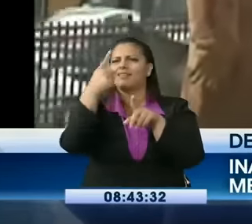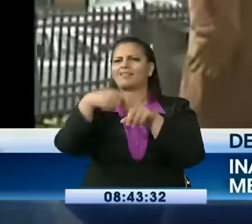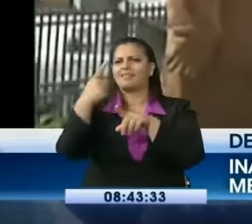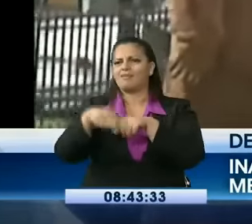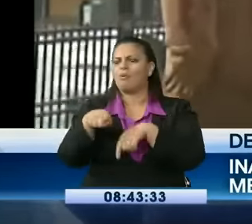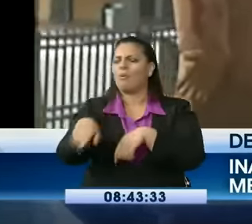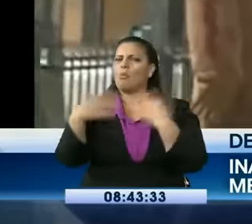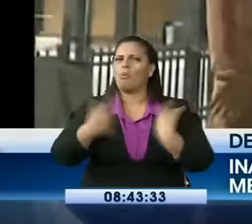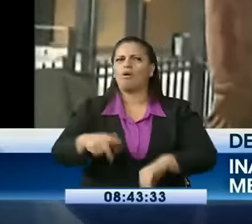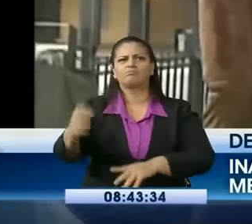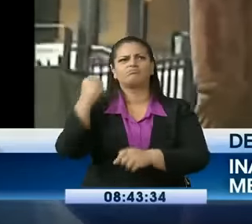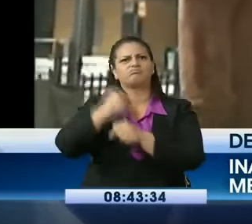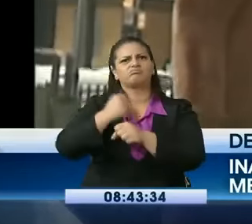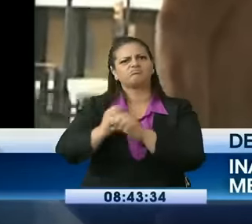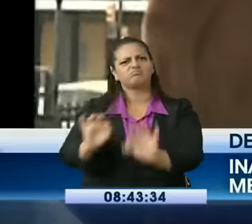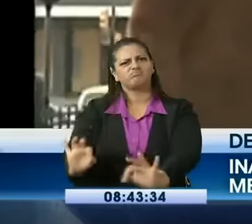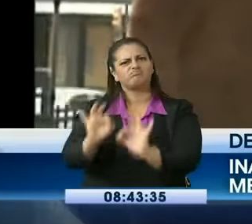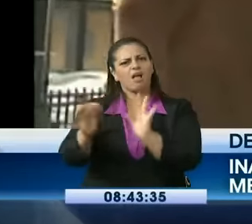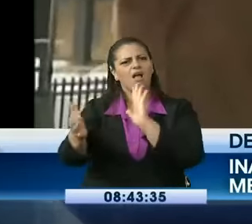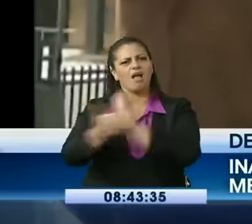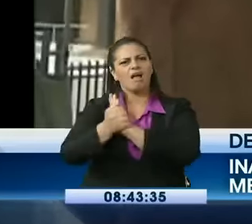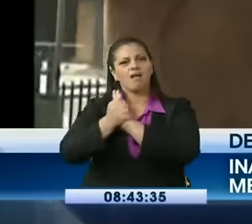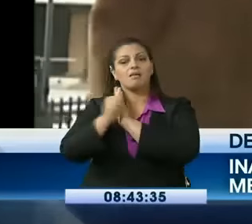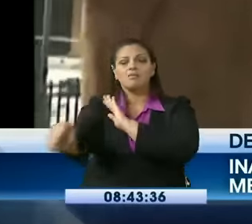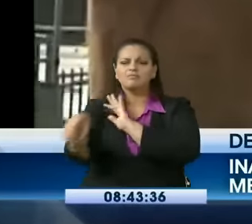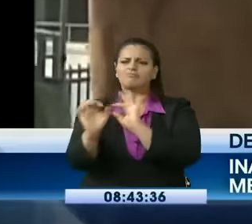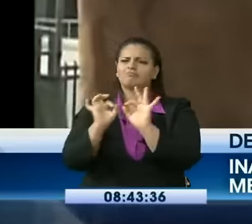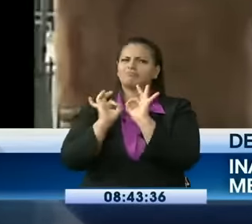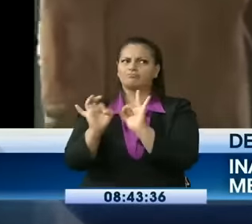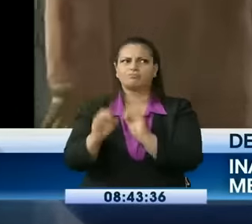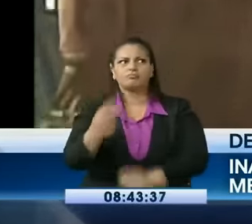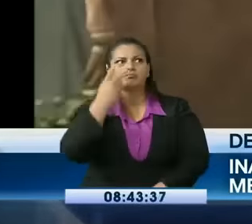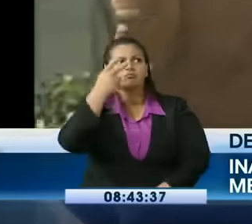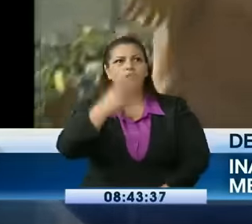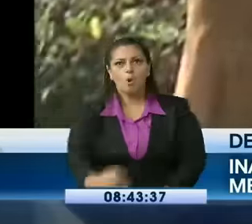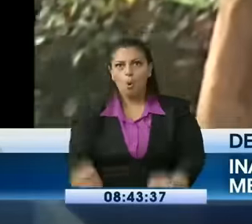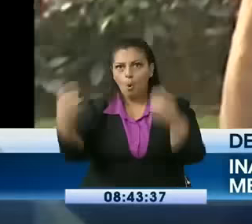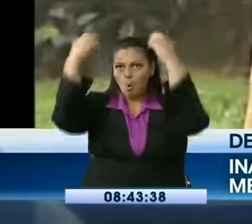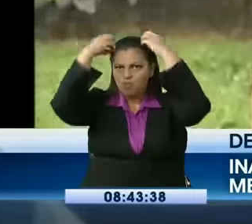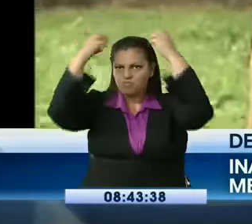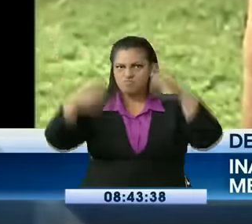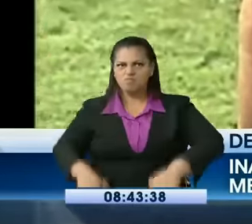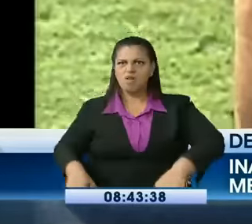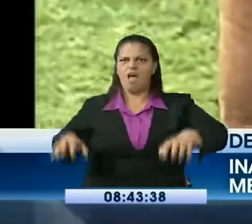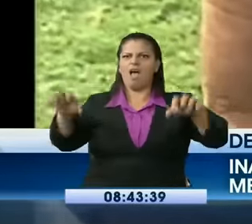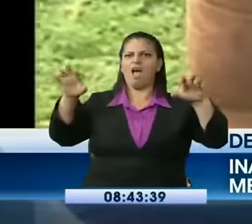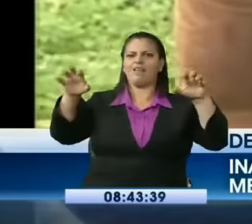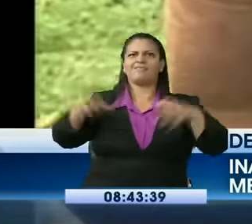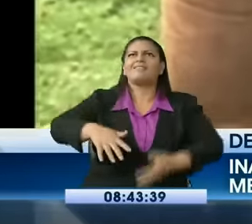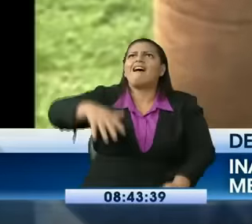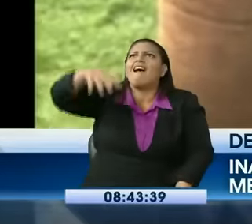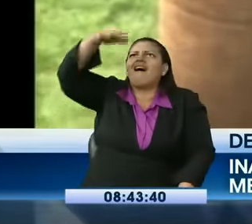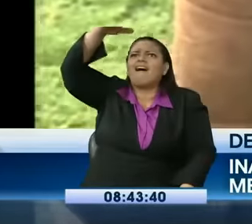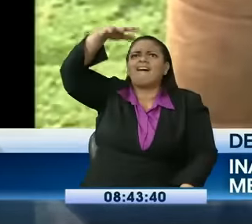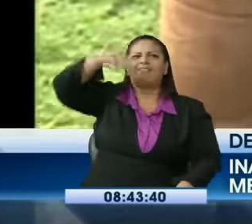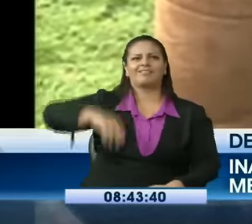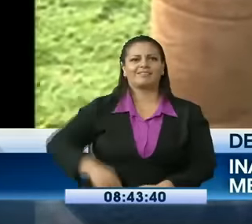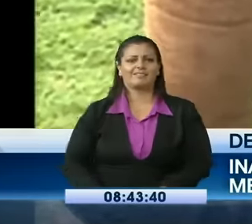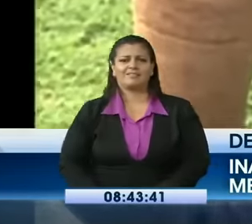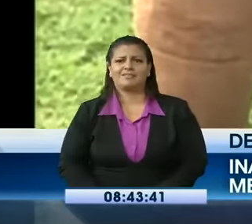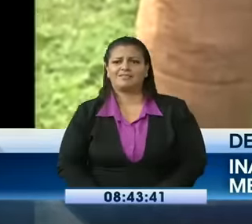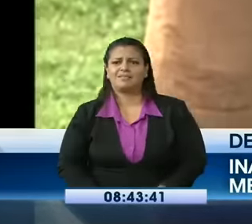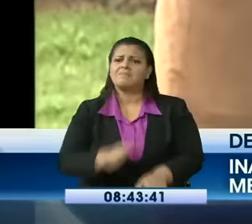artesanos aquí en la ciudad de Guayaquil. Ahí estamos viendo también un oso gigante. Bueno, entonces están todos cordialmente invitados, a toda la familia. Esto es